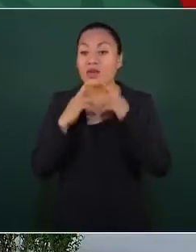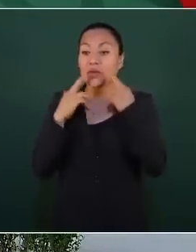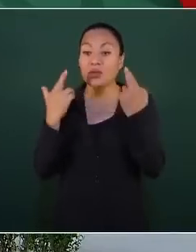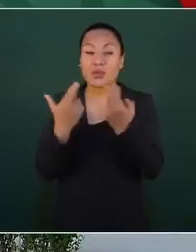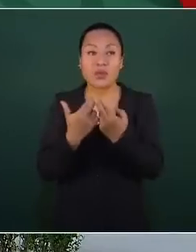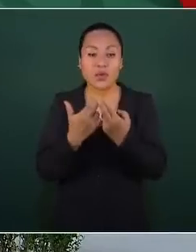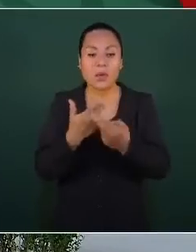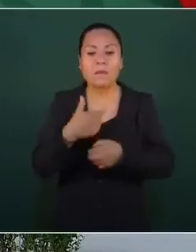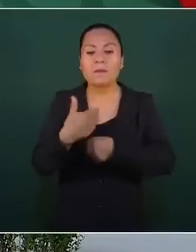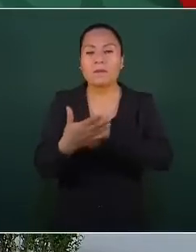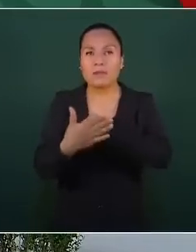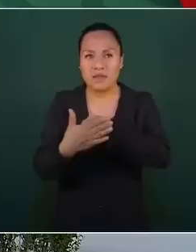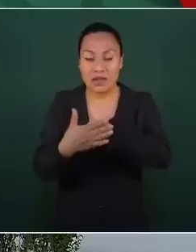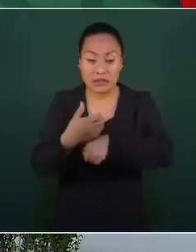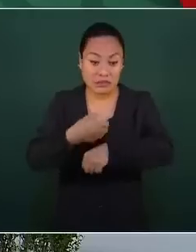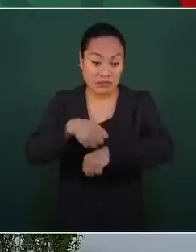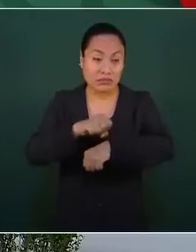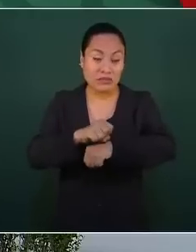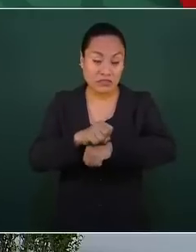esta semana,